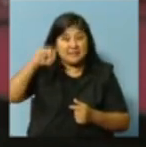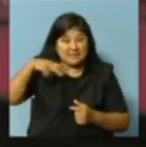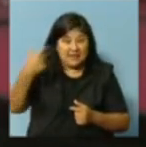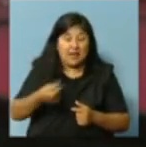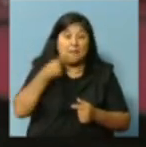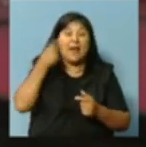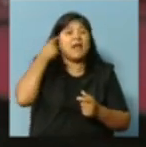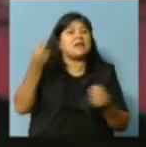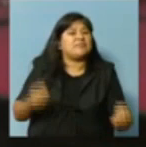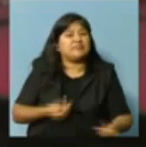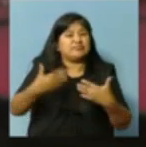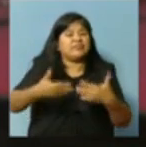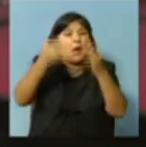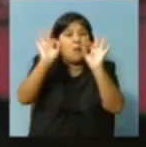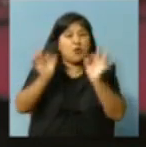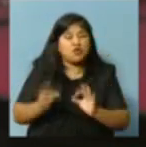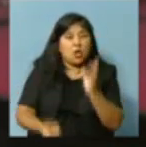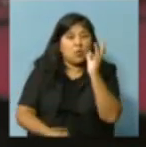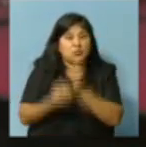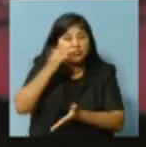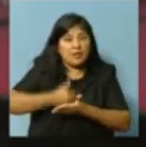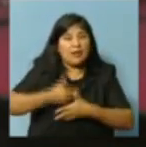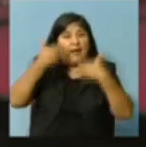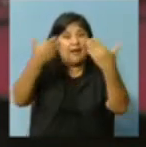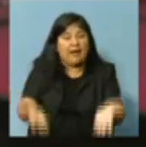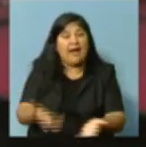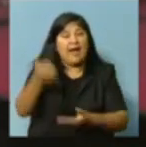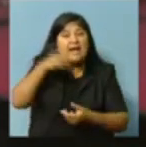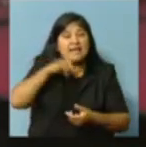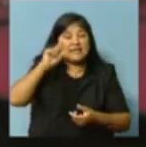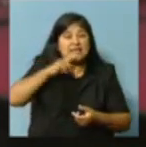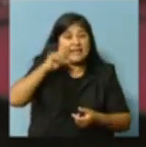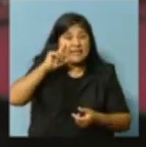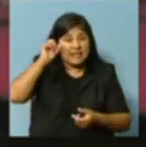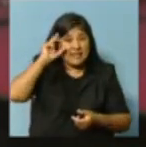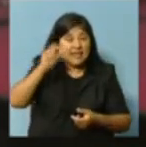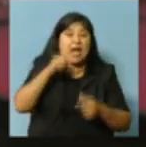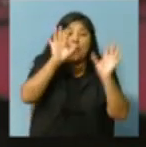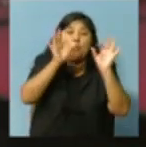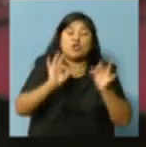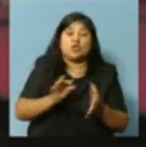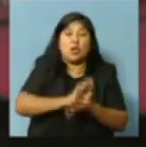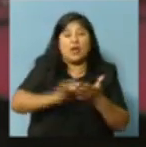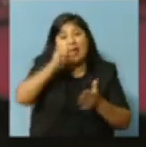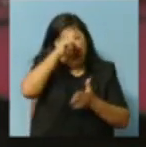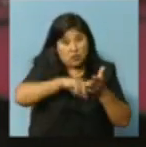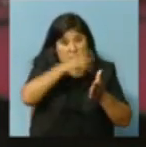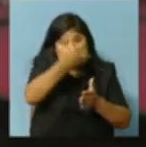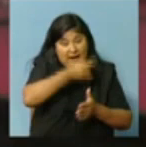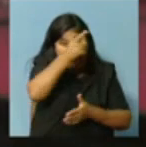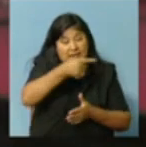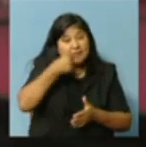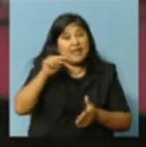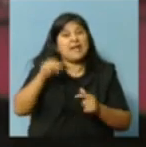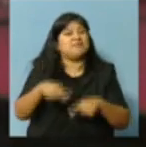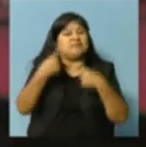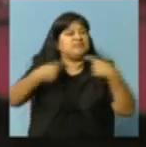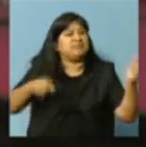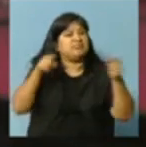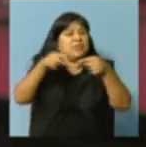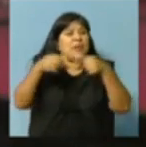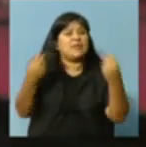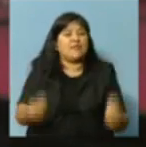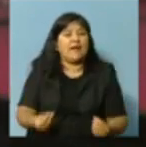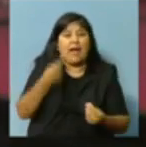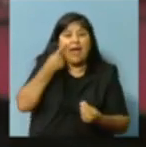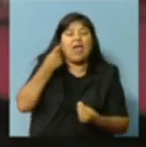como piloto en la provincia de buenos aires y que consiste básicamente en una forma de detección temprana